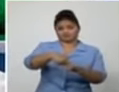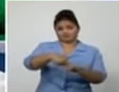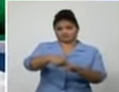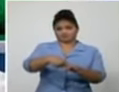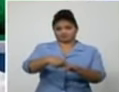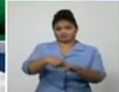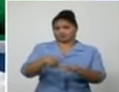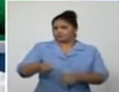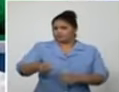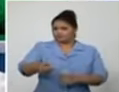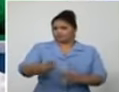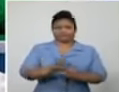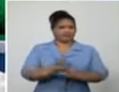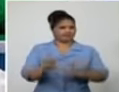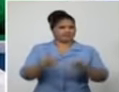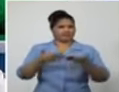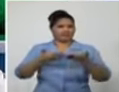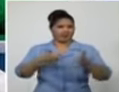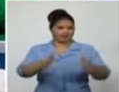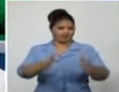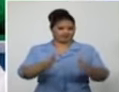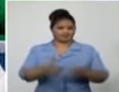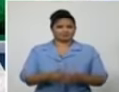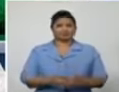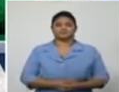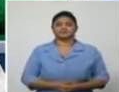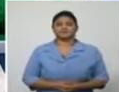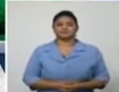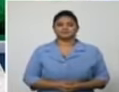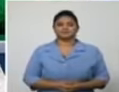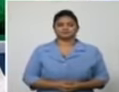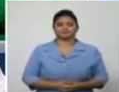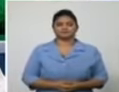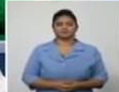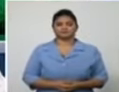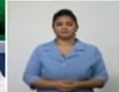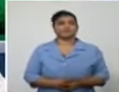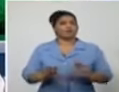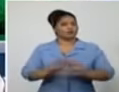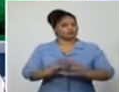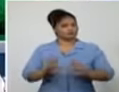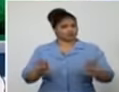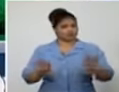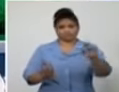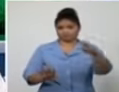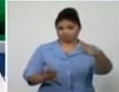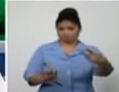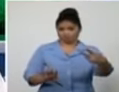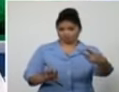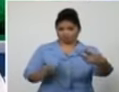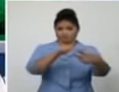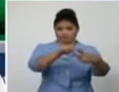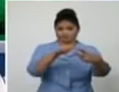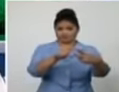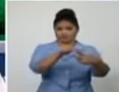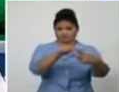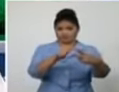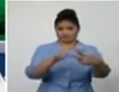inaugurarse en los próximos días. De esta forma, todas las provincias y el municipio especial tendrán